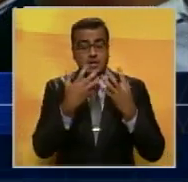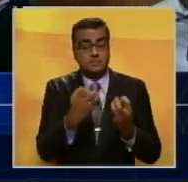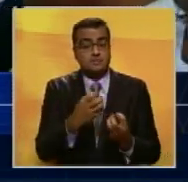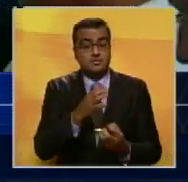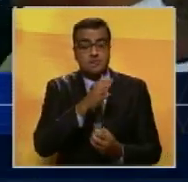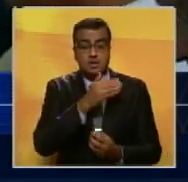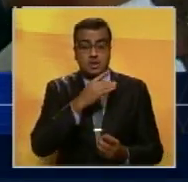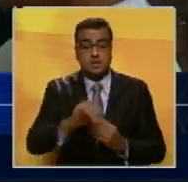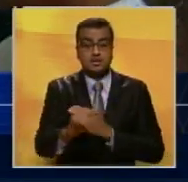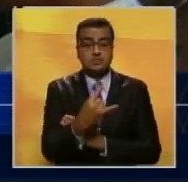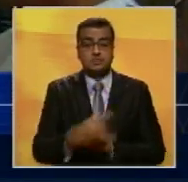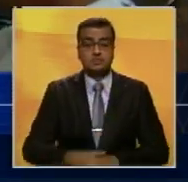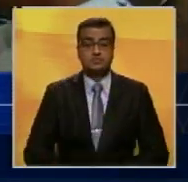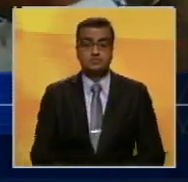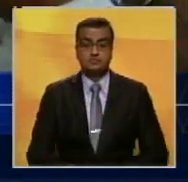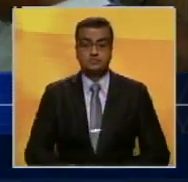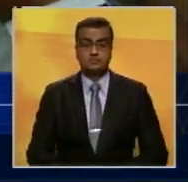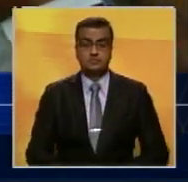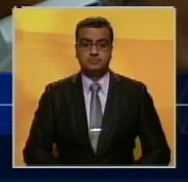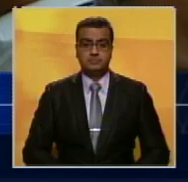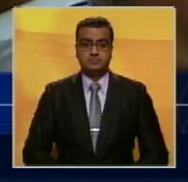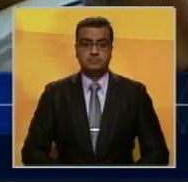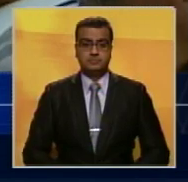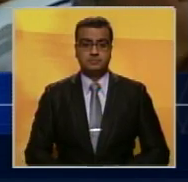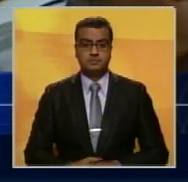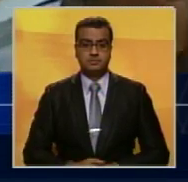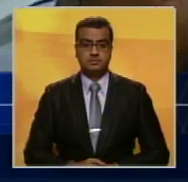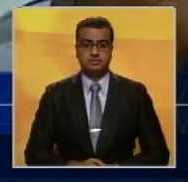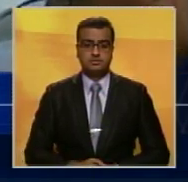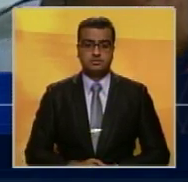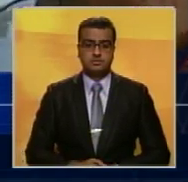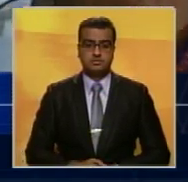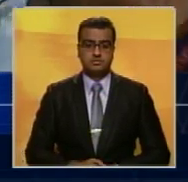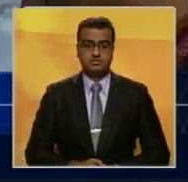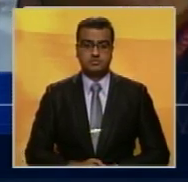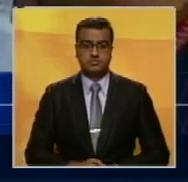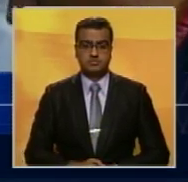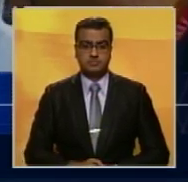no surge la traición, velada con su puñal.